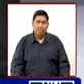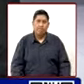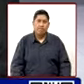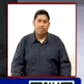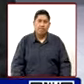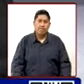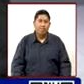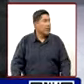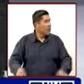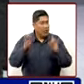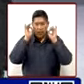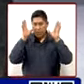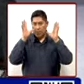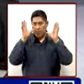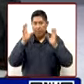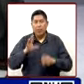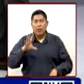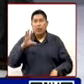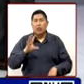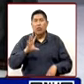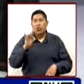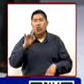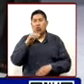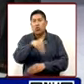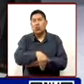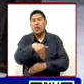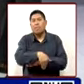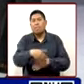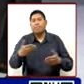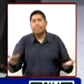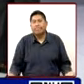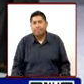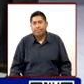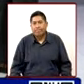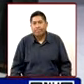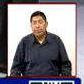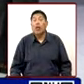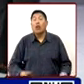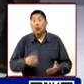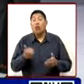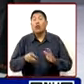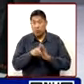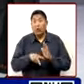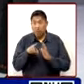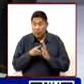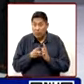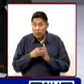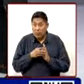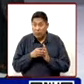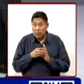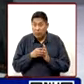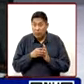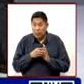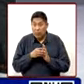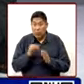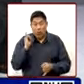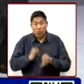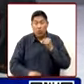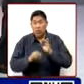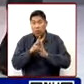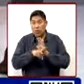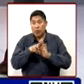Tremendo. Cuestión de segundos. 8 de la noche. Sí. ¿Tenemos un video más? Vamos al último